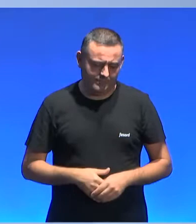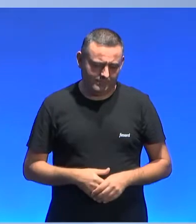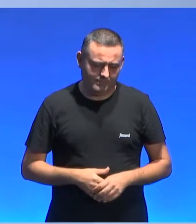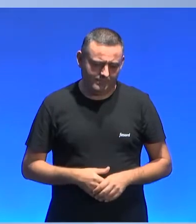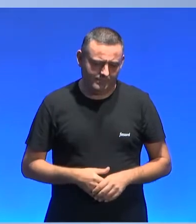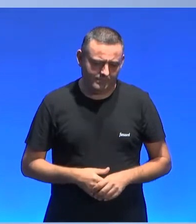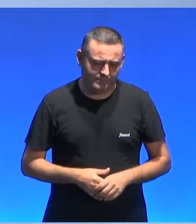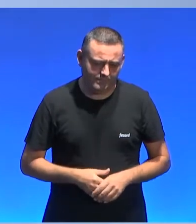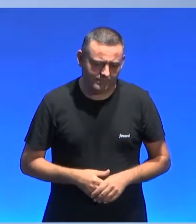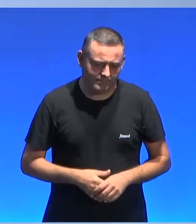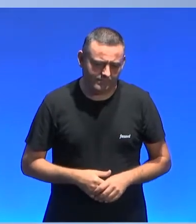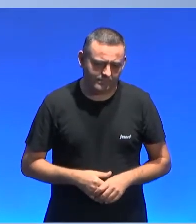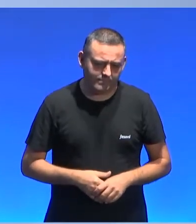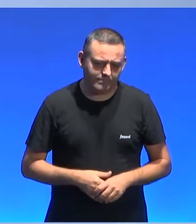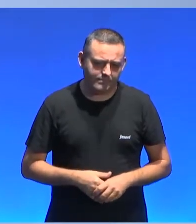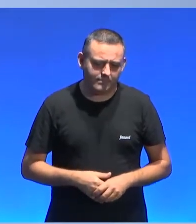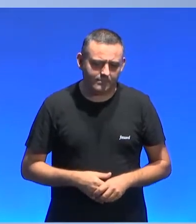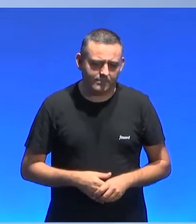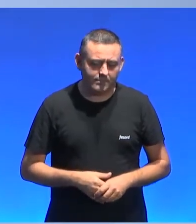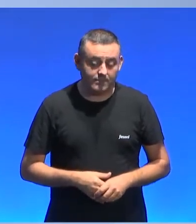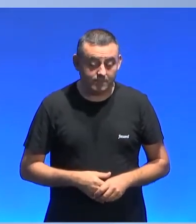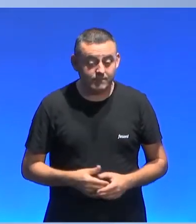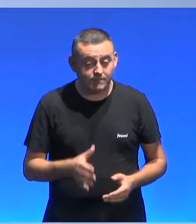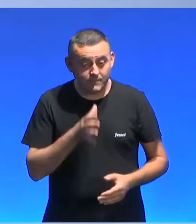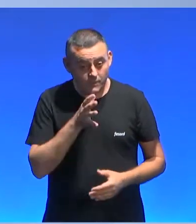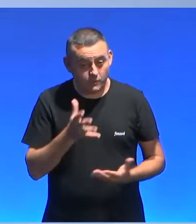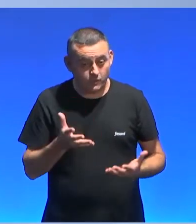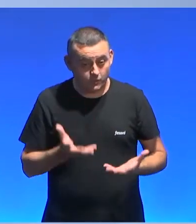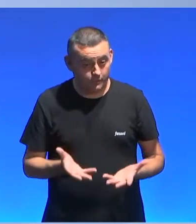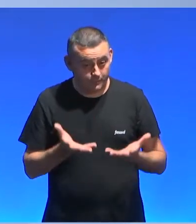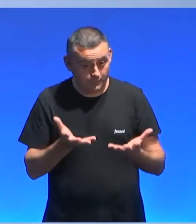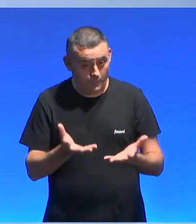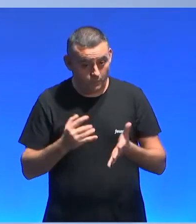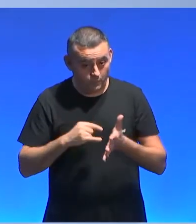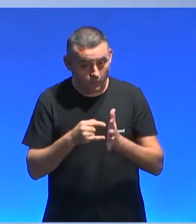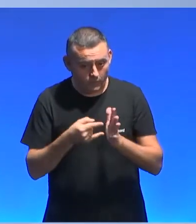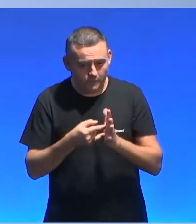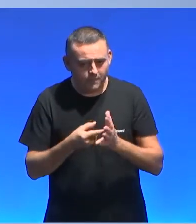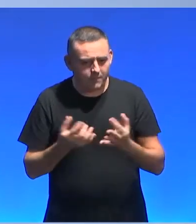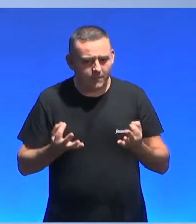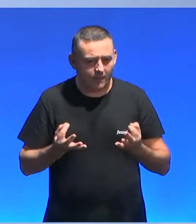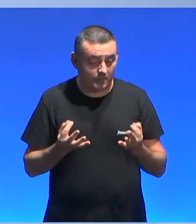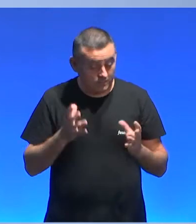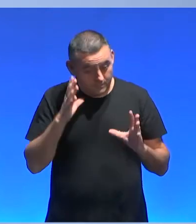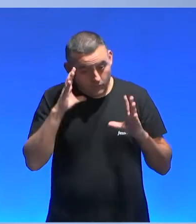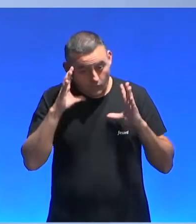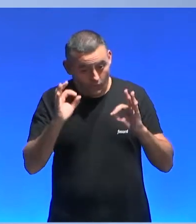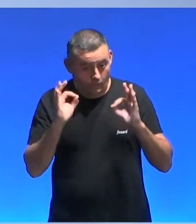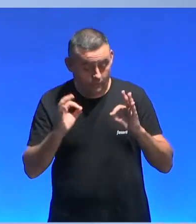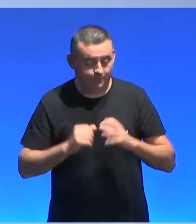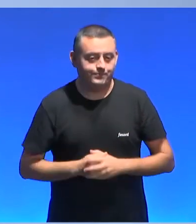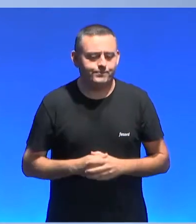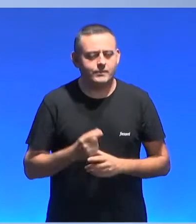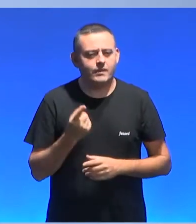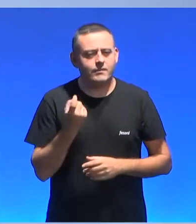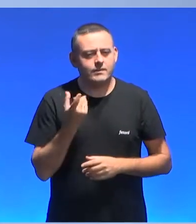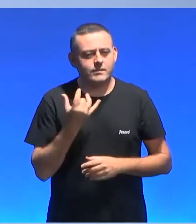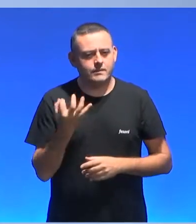Por lo cual el proyecto tiene una propuesta casi de sentido común. Cambiamos el parámetro.